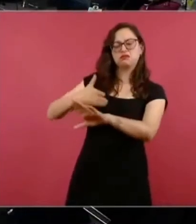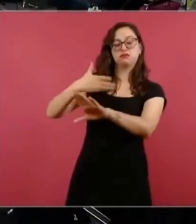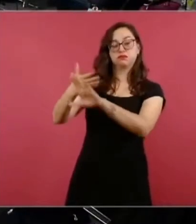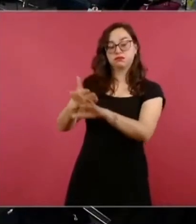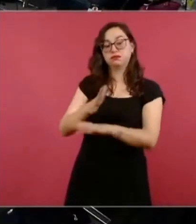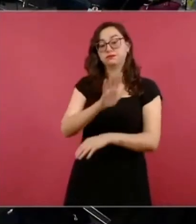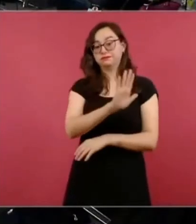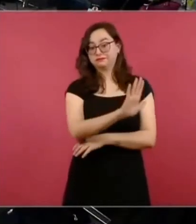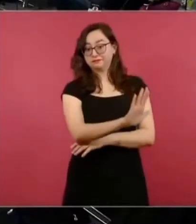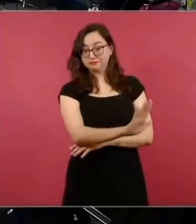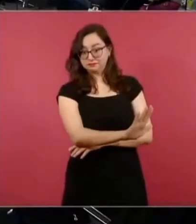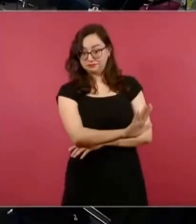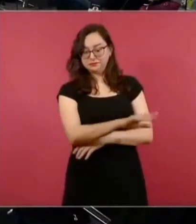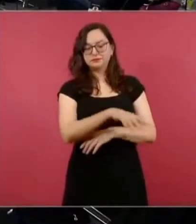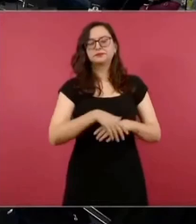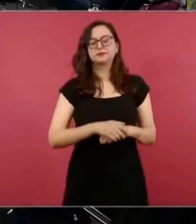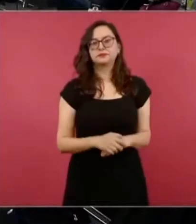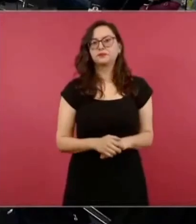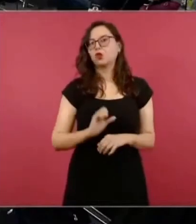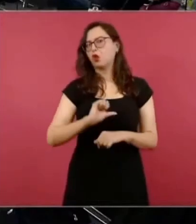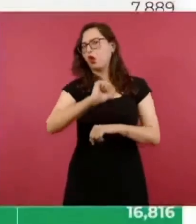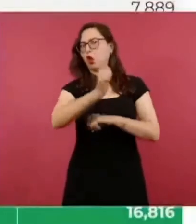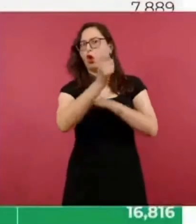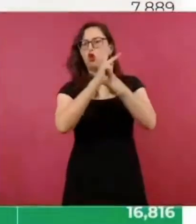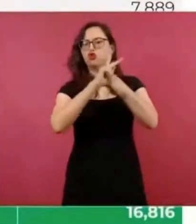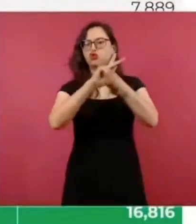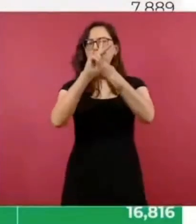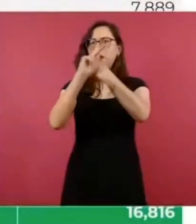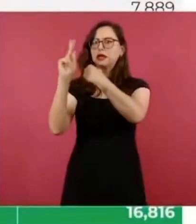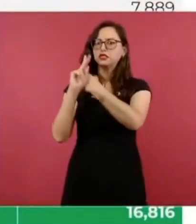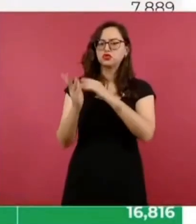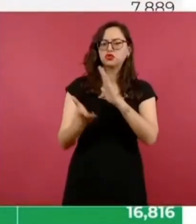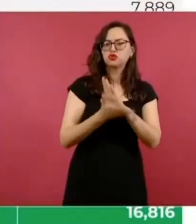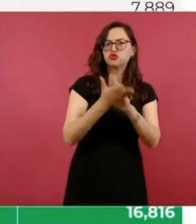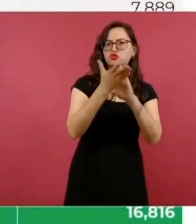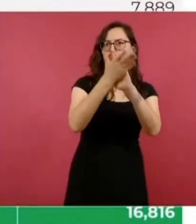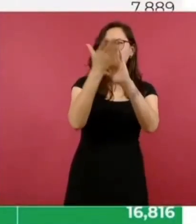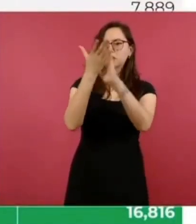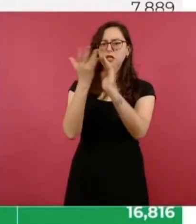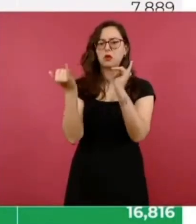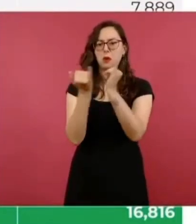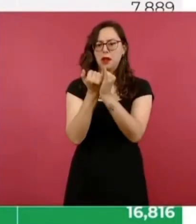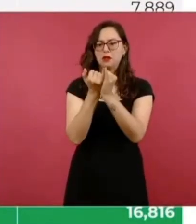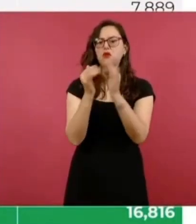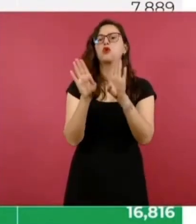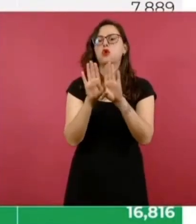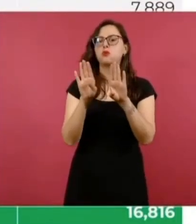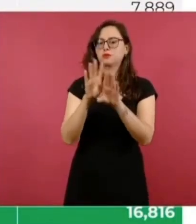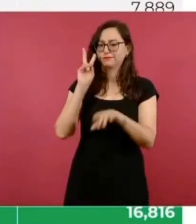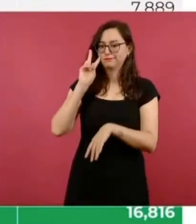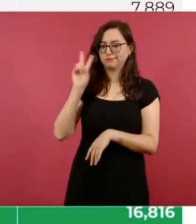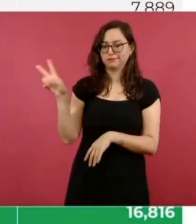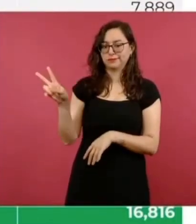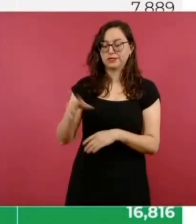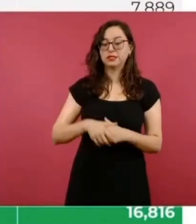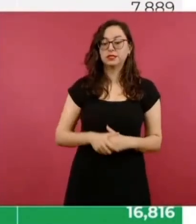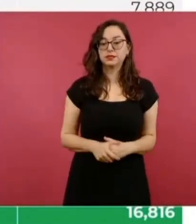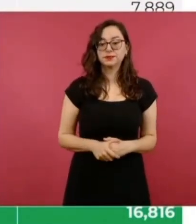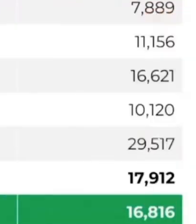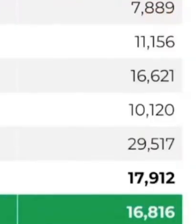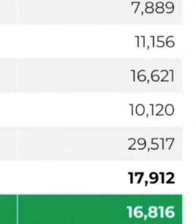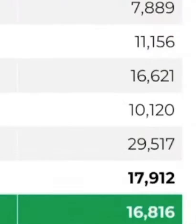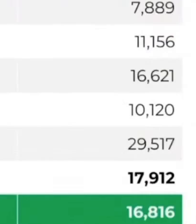el mundo recientemente, esta en Kuwait, esta en China, en Egipto, Turquía, Indonesia,